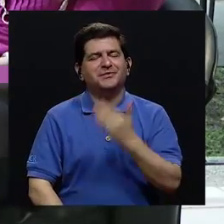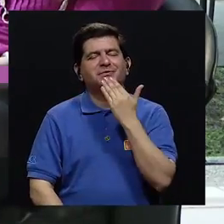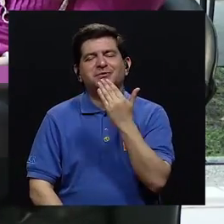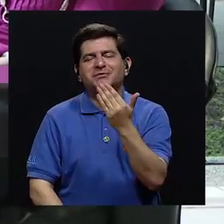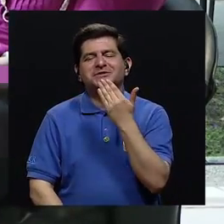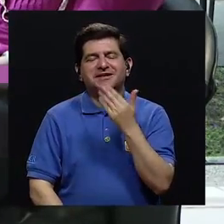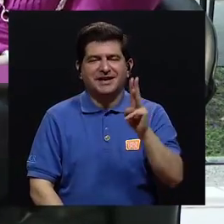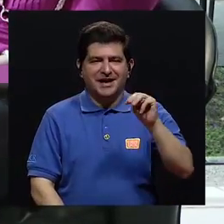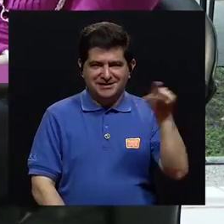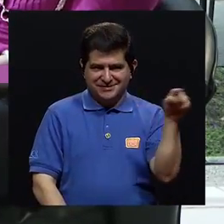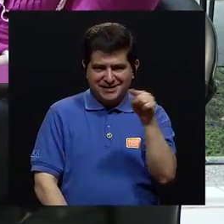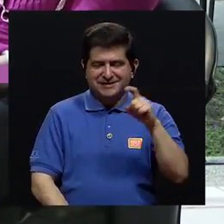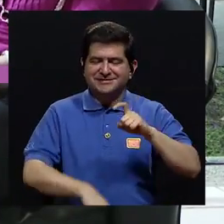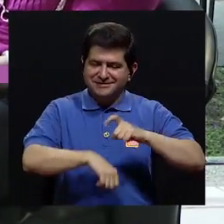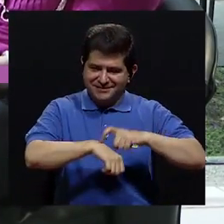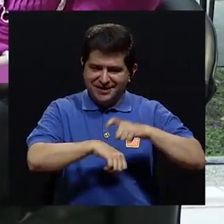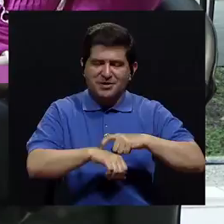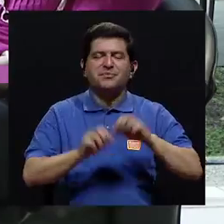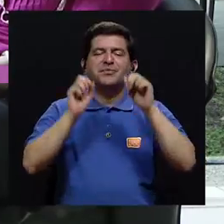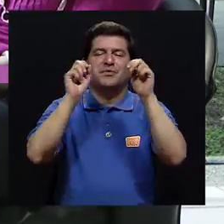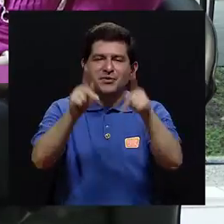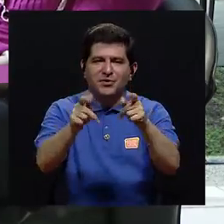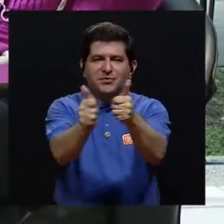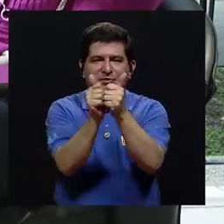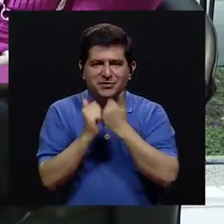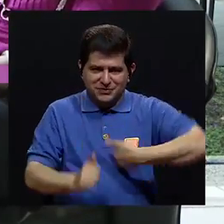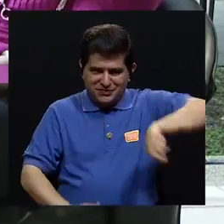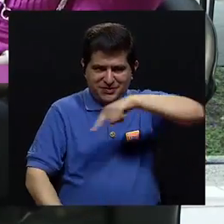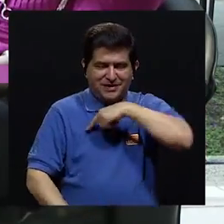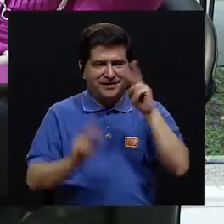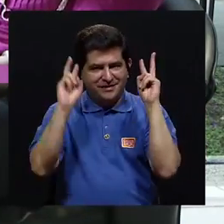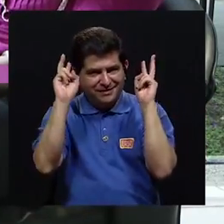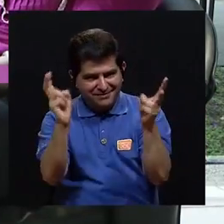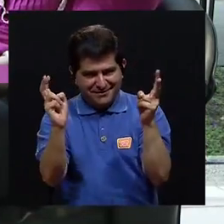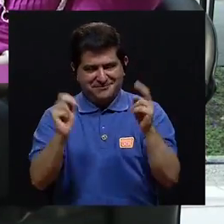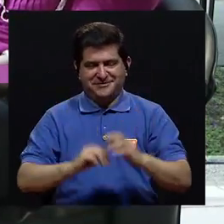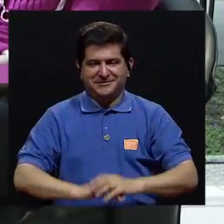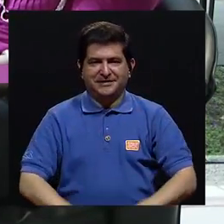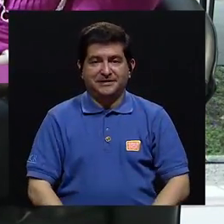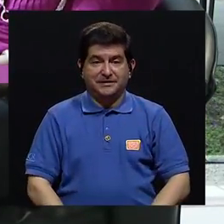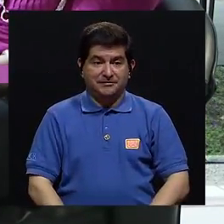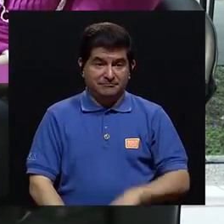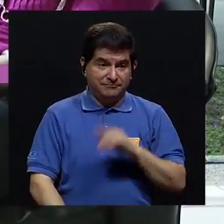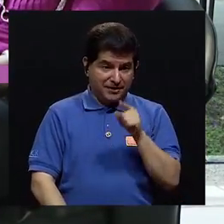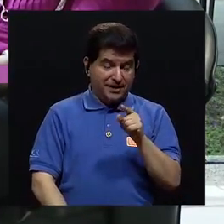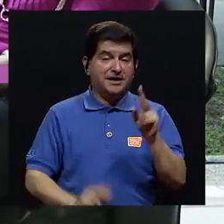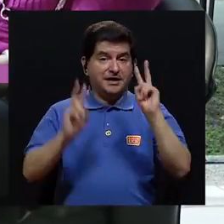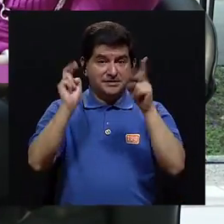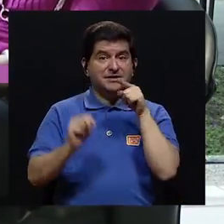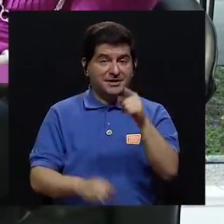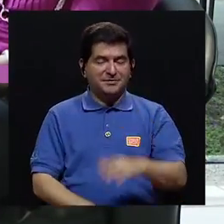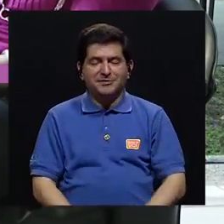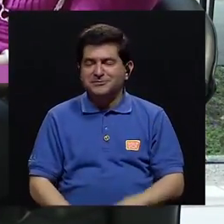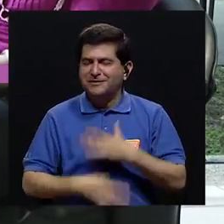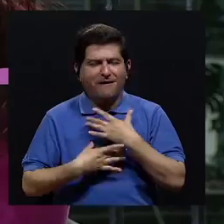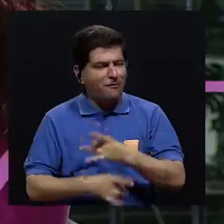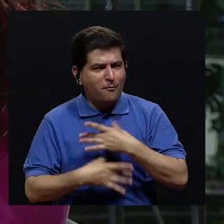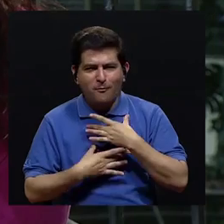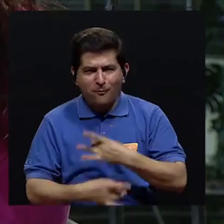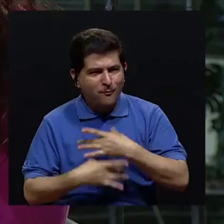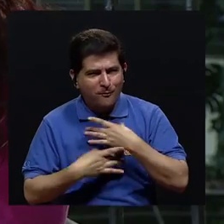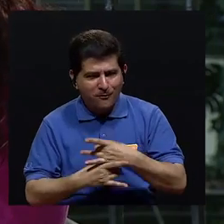bueno, agradecerte, Miriam, el ratito y el espacio de acompañarnos con este tema, que es un tema que sé que te llena de mucha